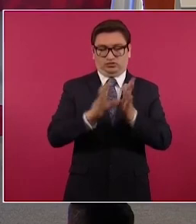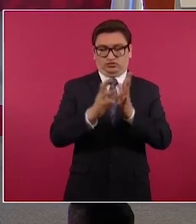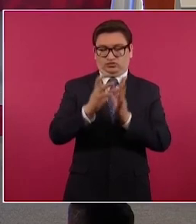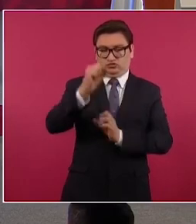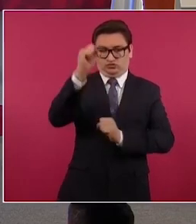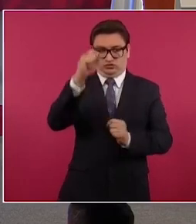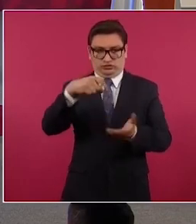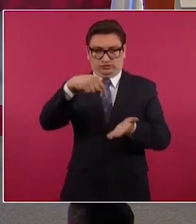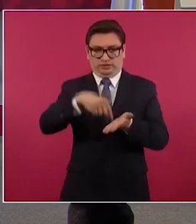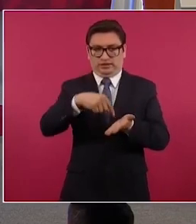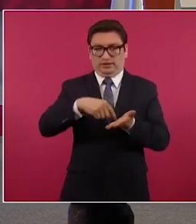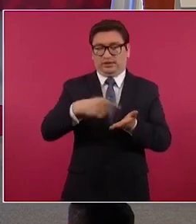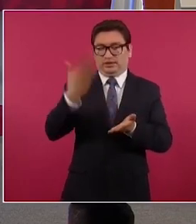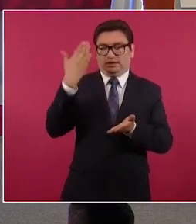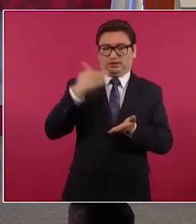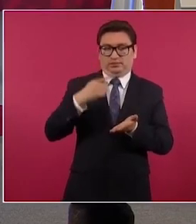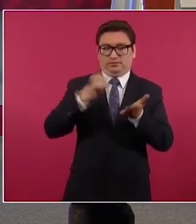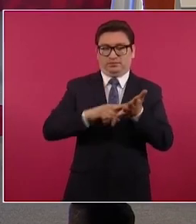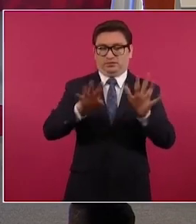Constitución de